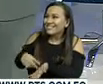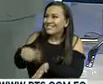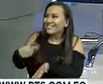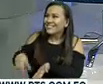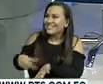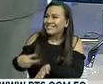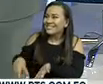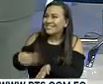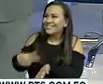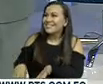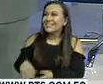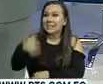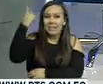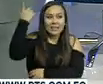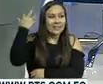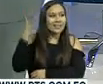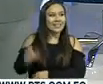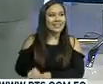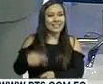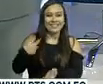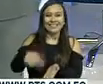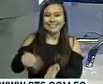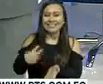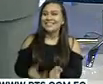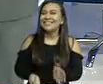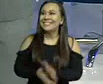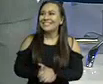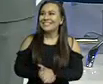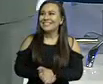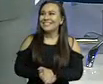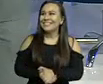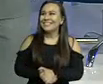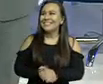baila en seco a capella baile